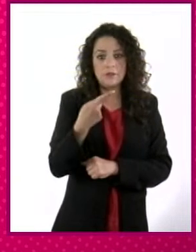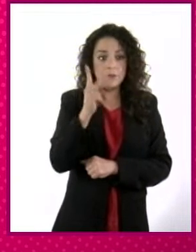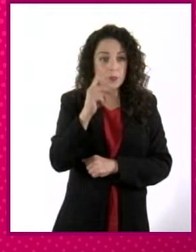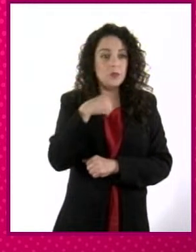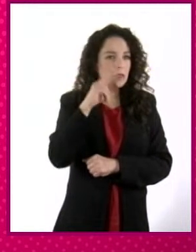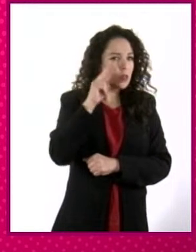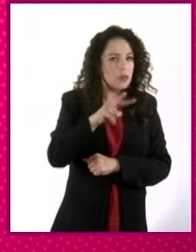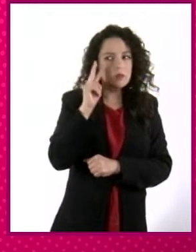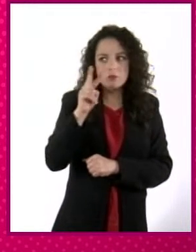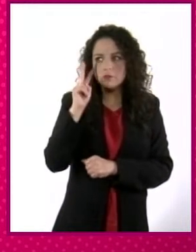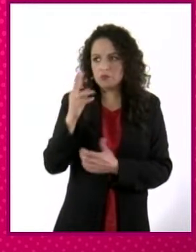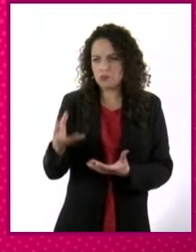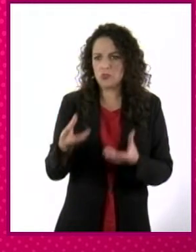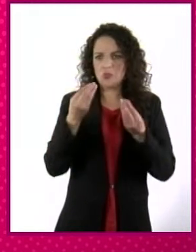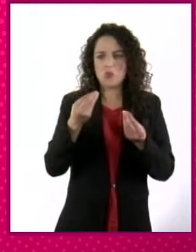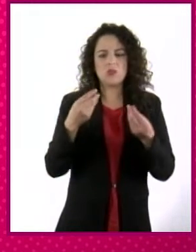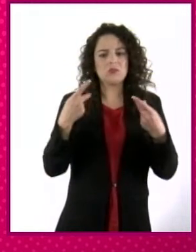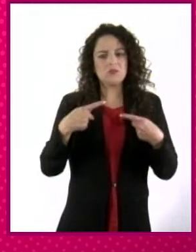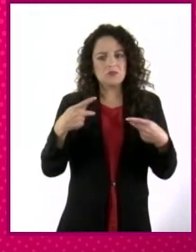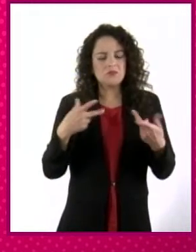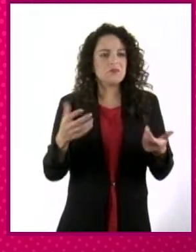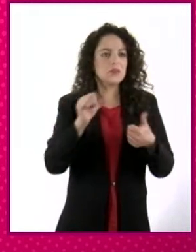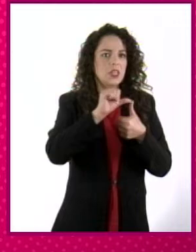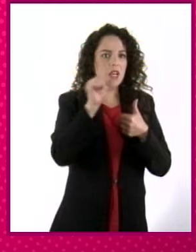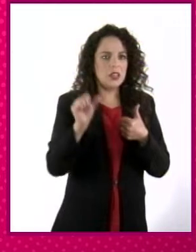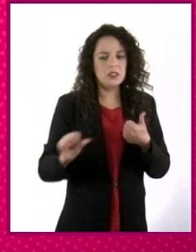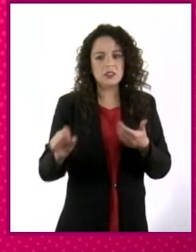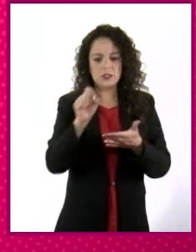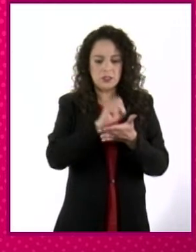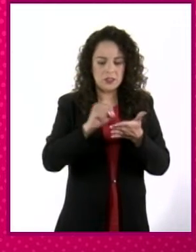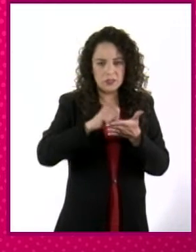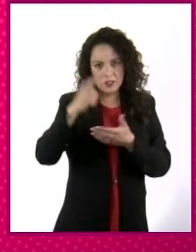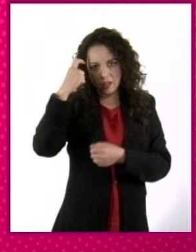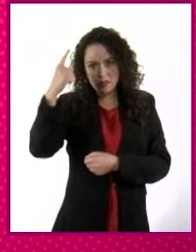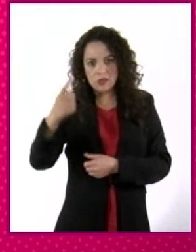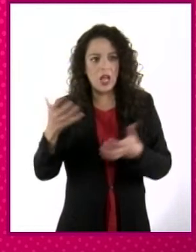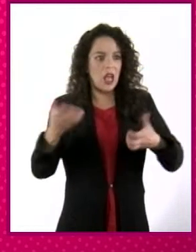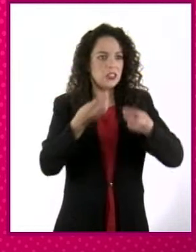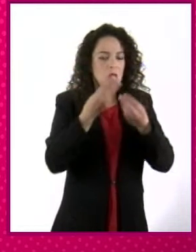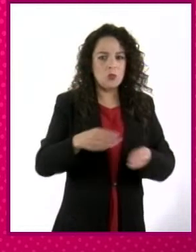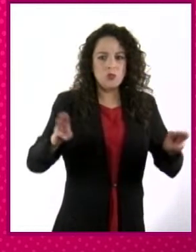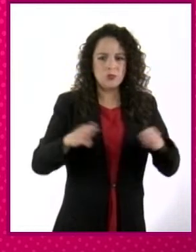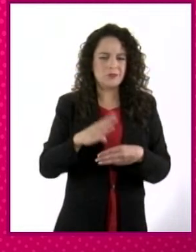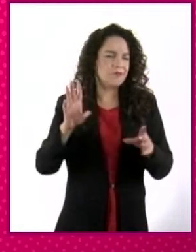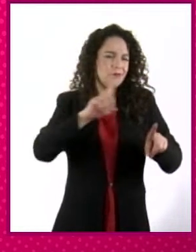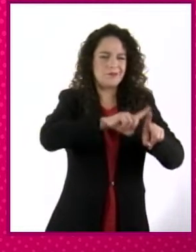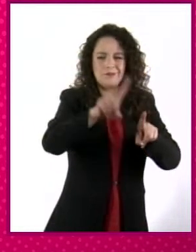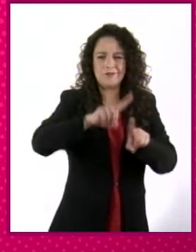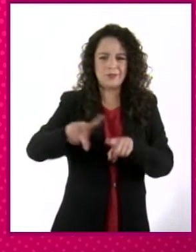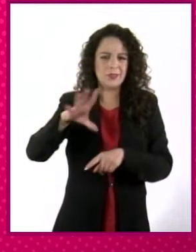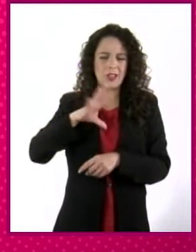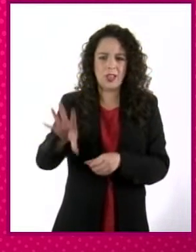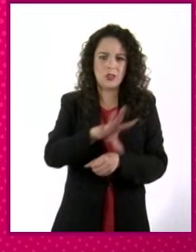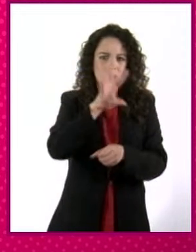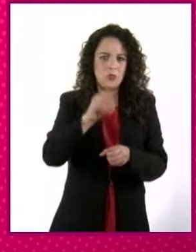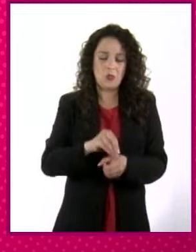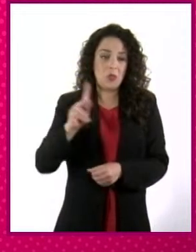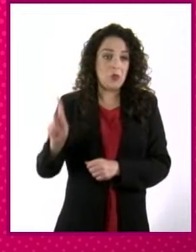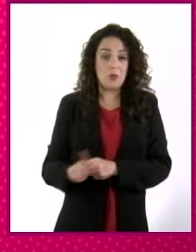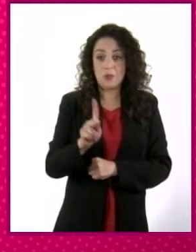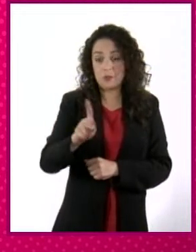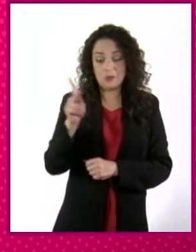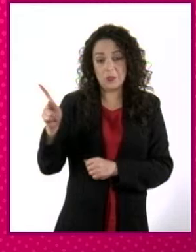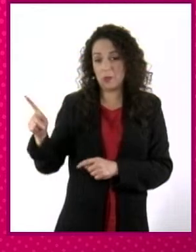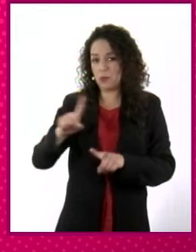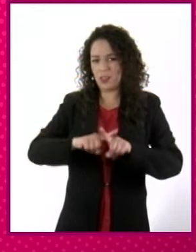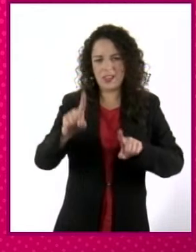muchas personas, artistas, escritores, músicos, bueno, hay de todo ahorita en nuestros pueblos, y